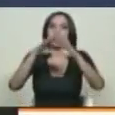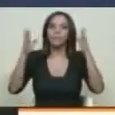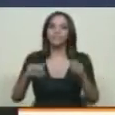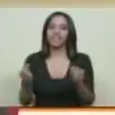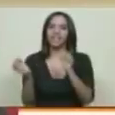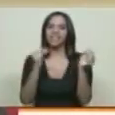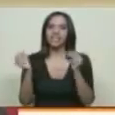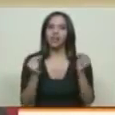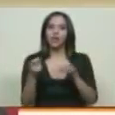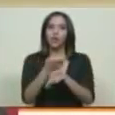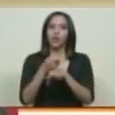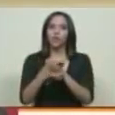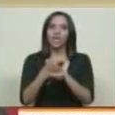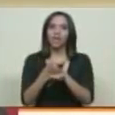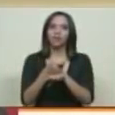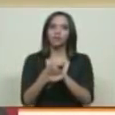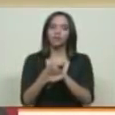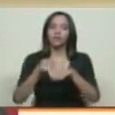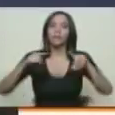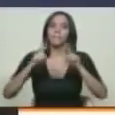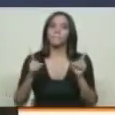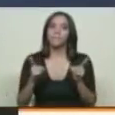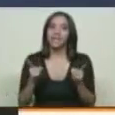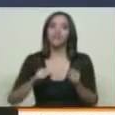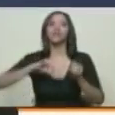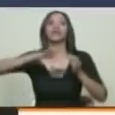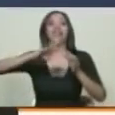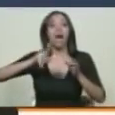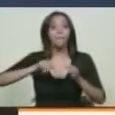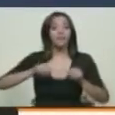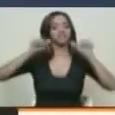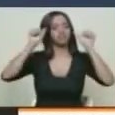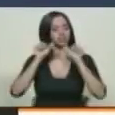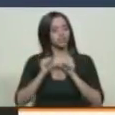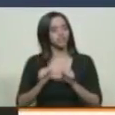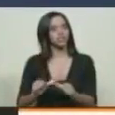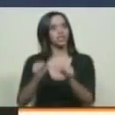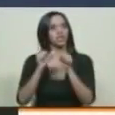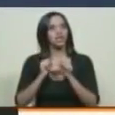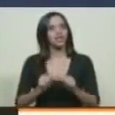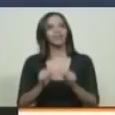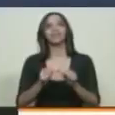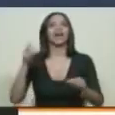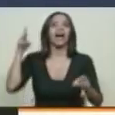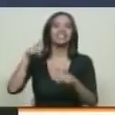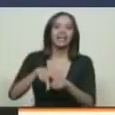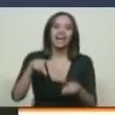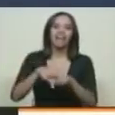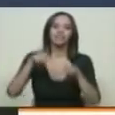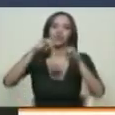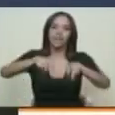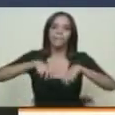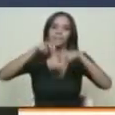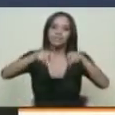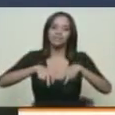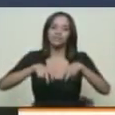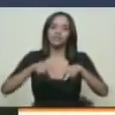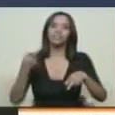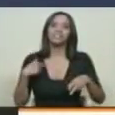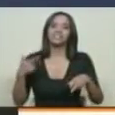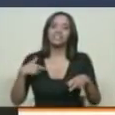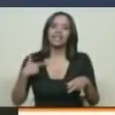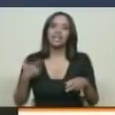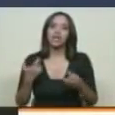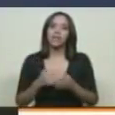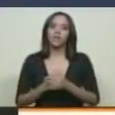el gobierno, pero las mafias todavía continúan atacando a los campesinos. Tenemos el caso de